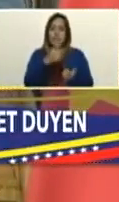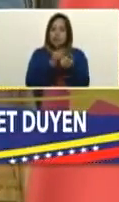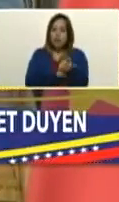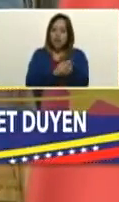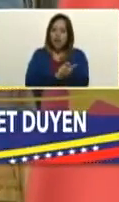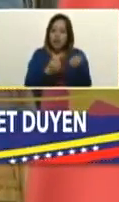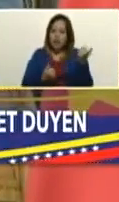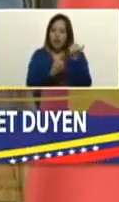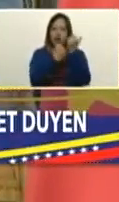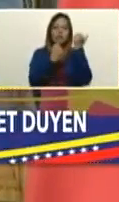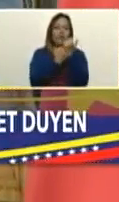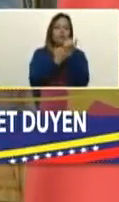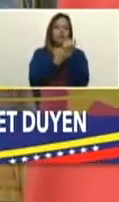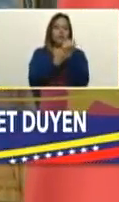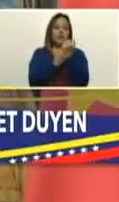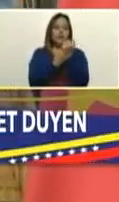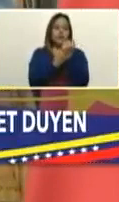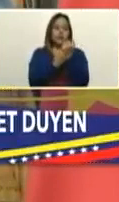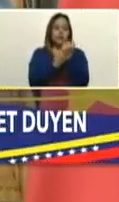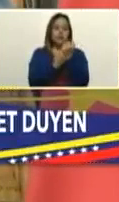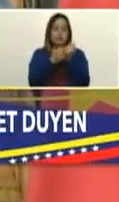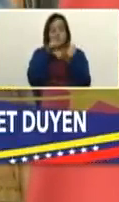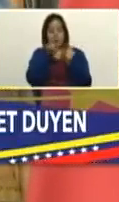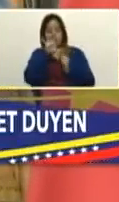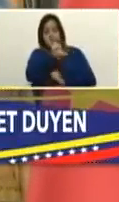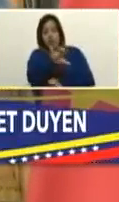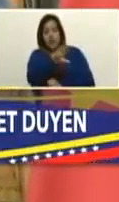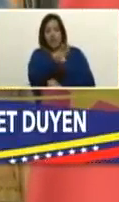de solidaridad, de apoyo al Vietnam.